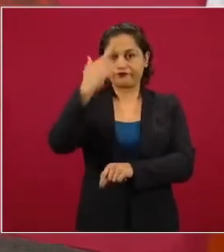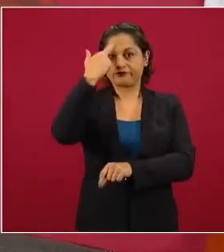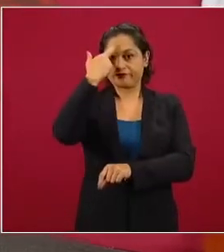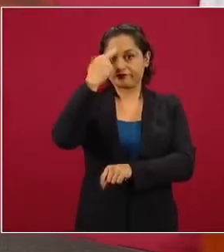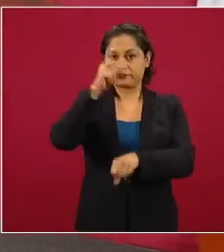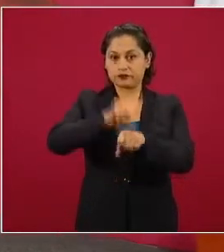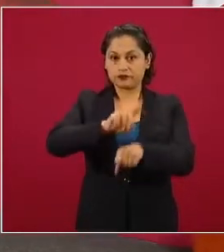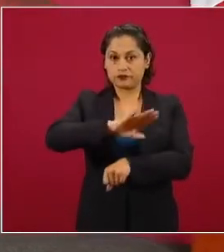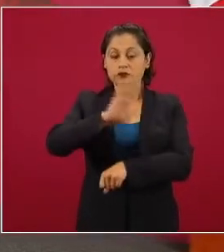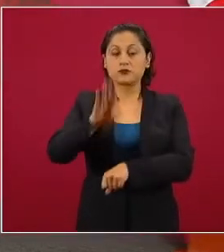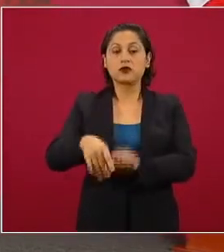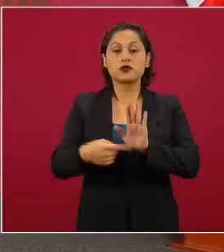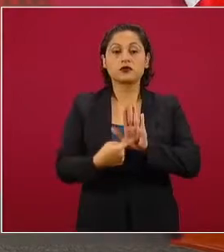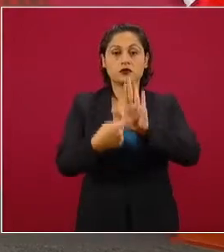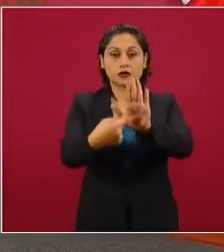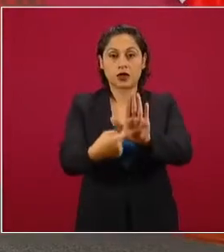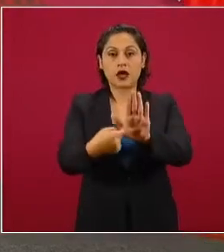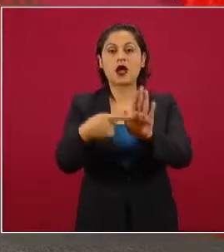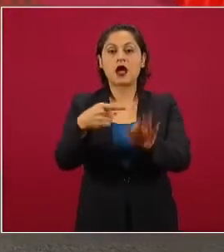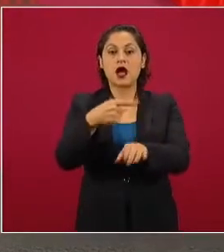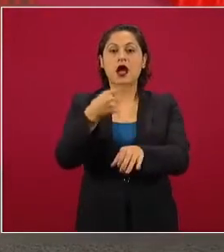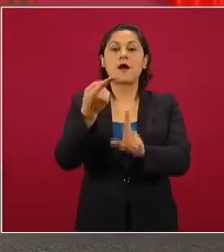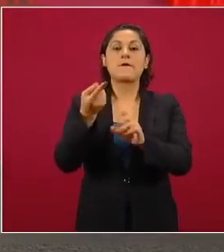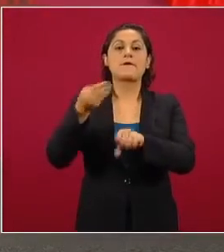No voy a salir.